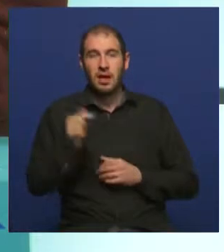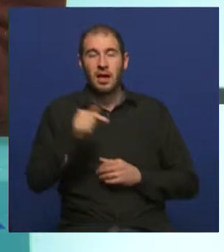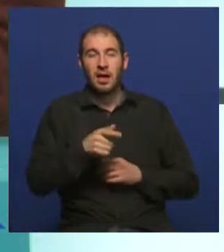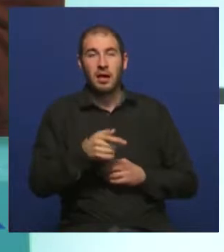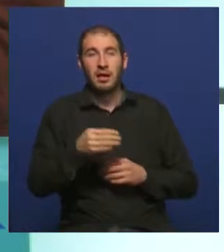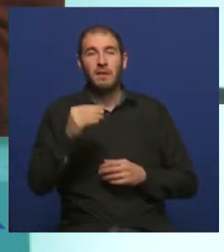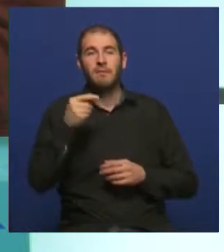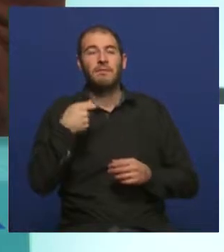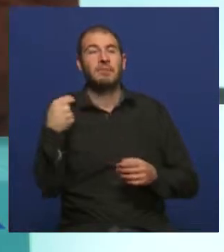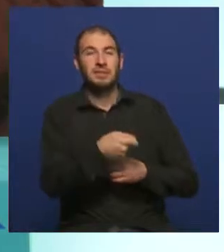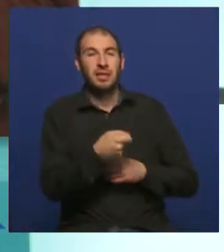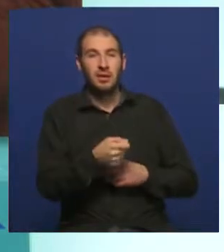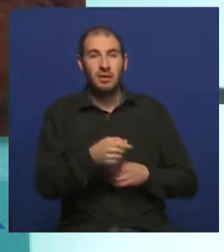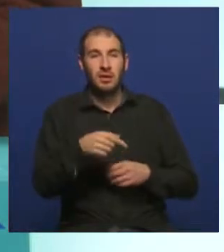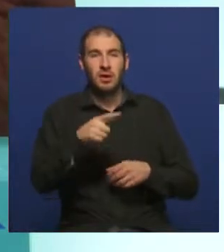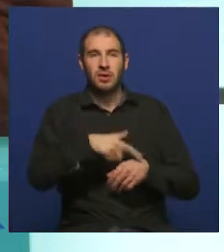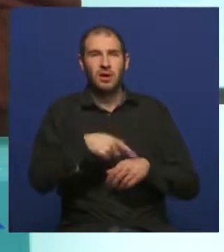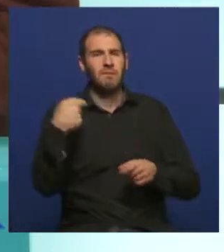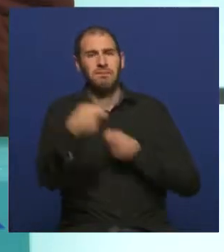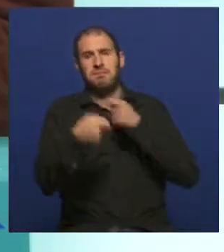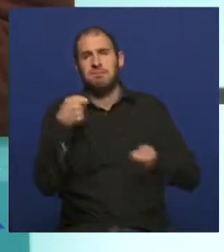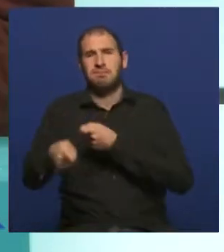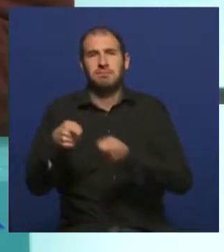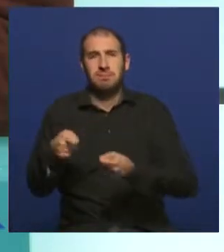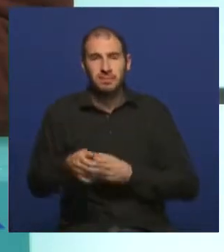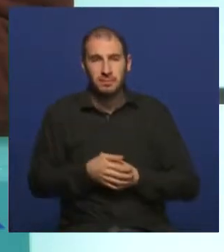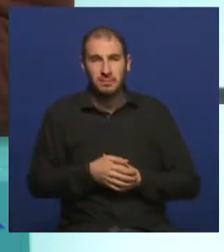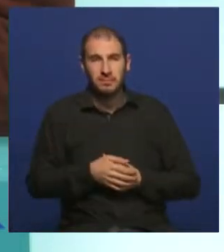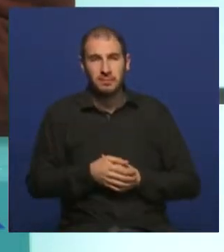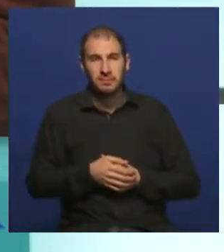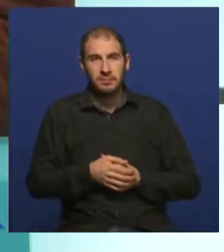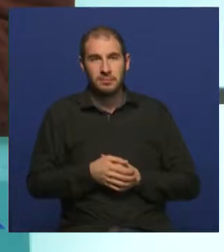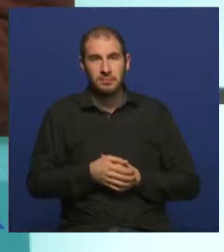víctima de femicidio, en esta ola de femicidio que nos está